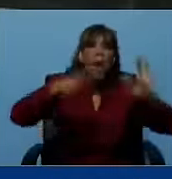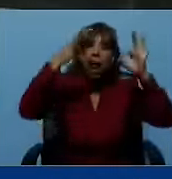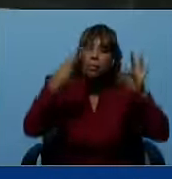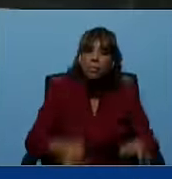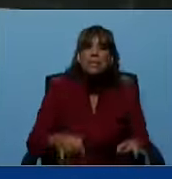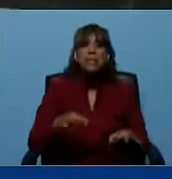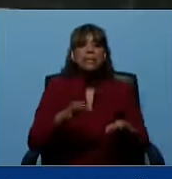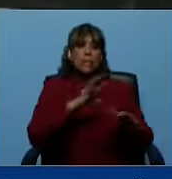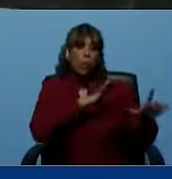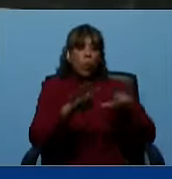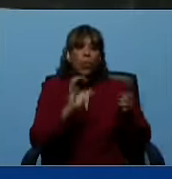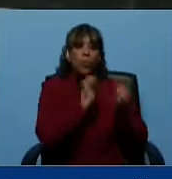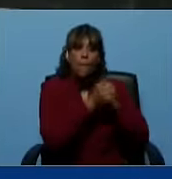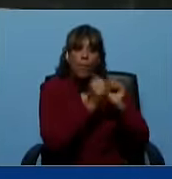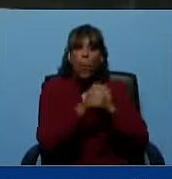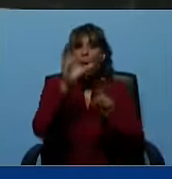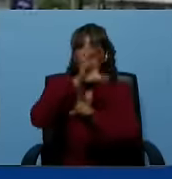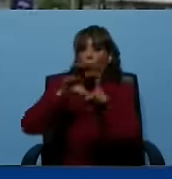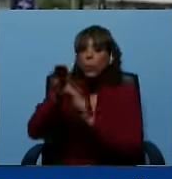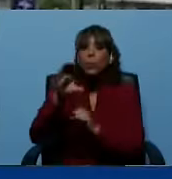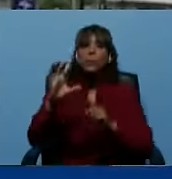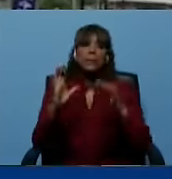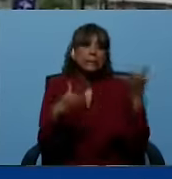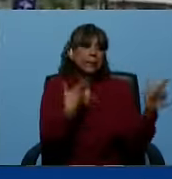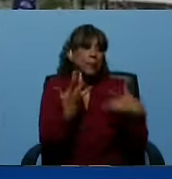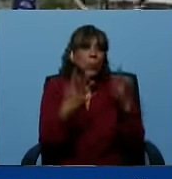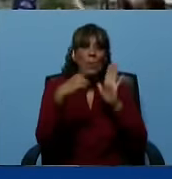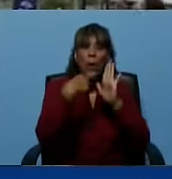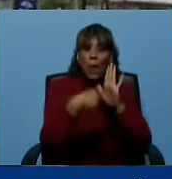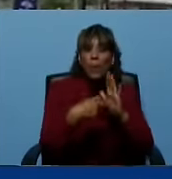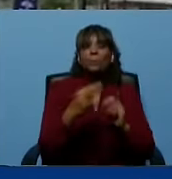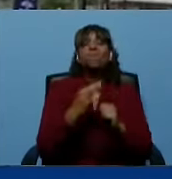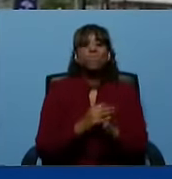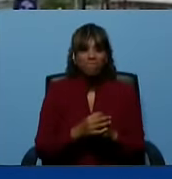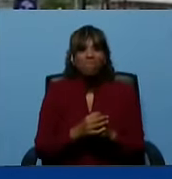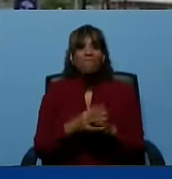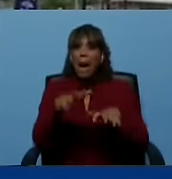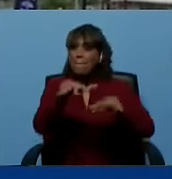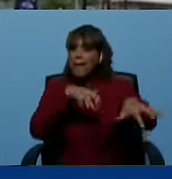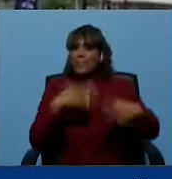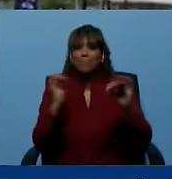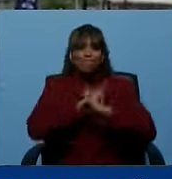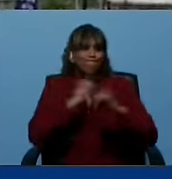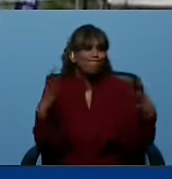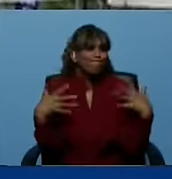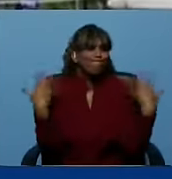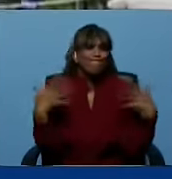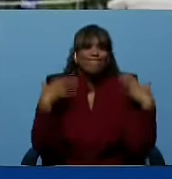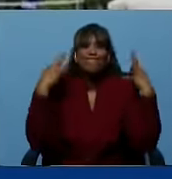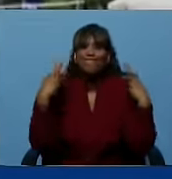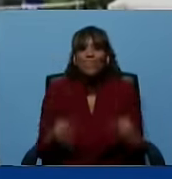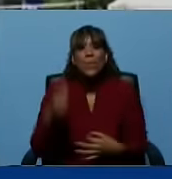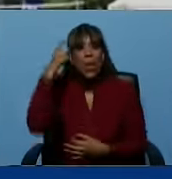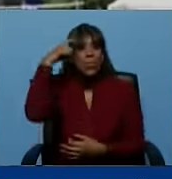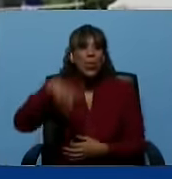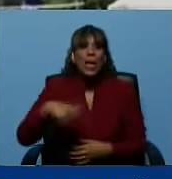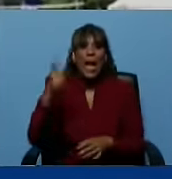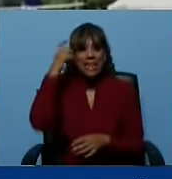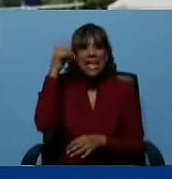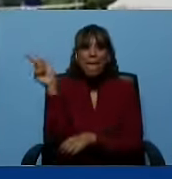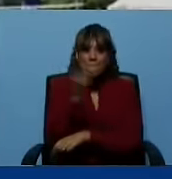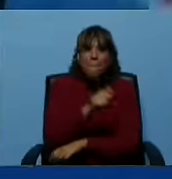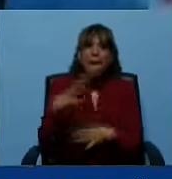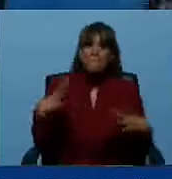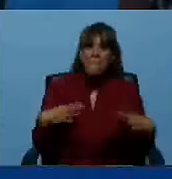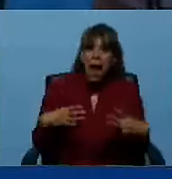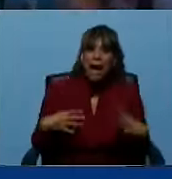garantizar a través del deporte, a través de la cultura, a través de la recreación, la mayor suma de felicidad posible en este periodo vacacional para